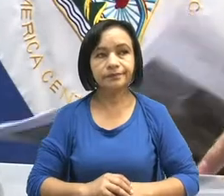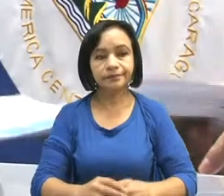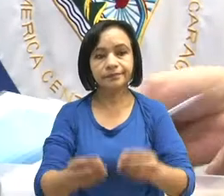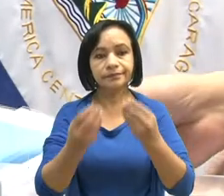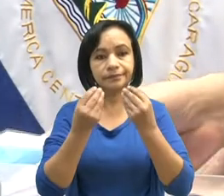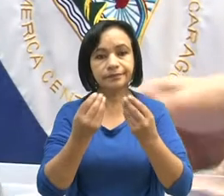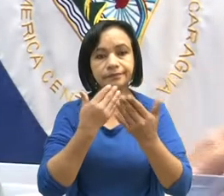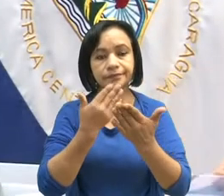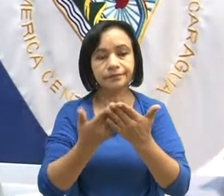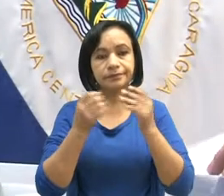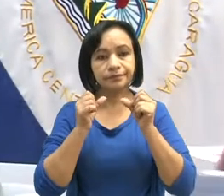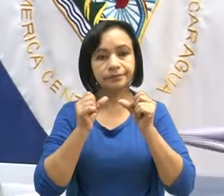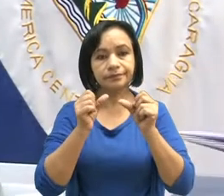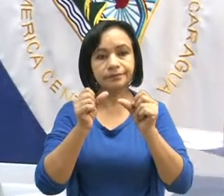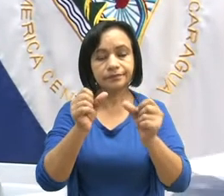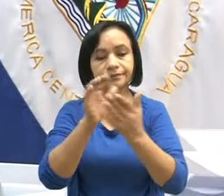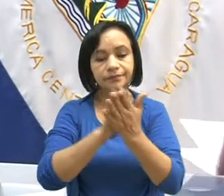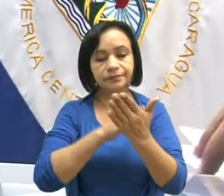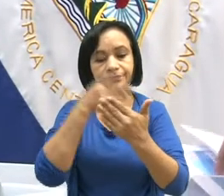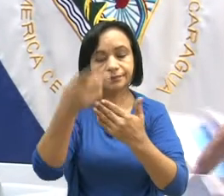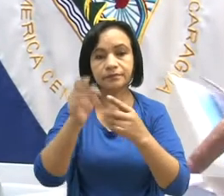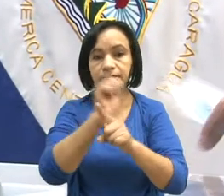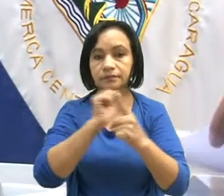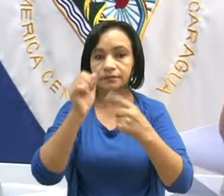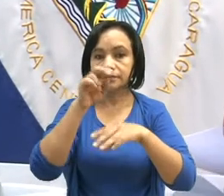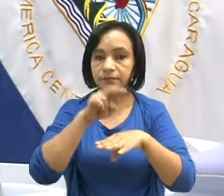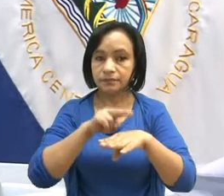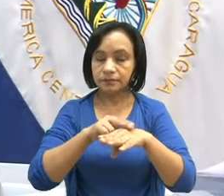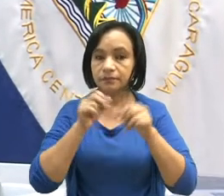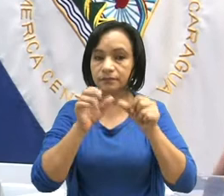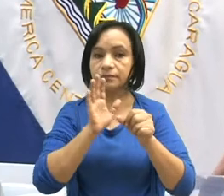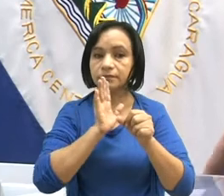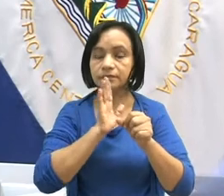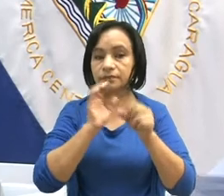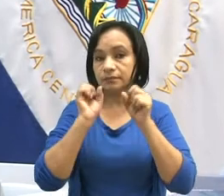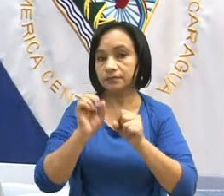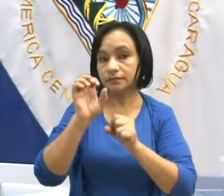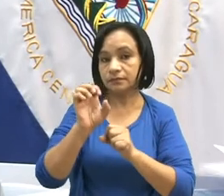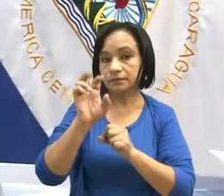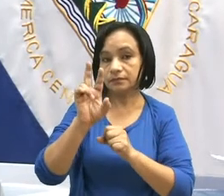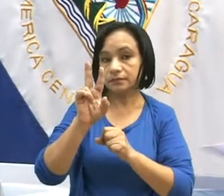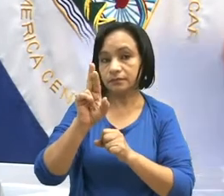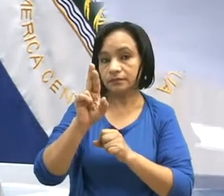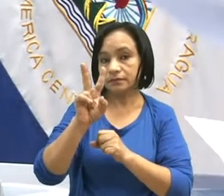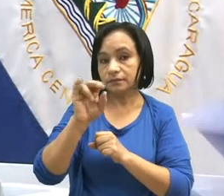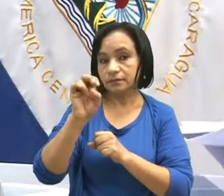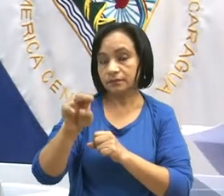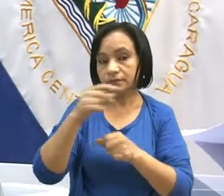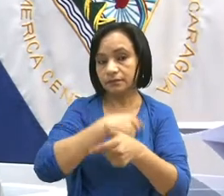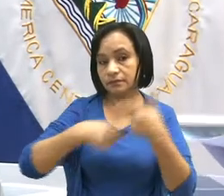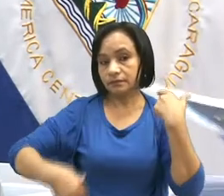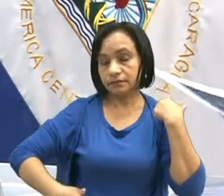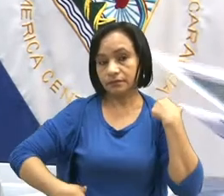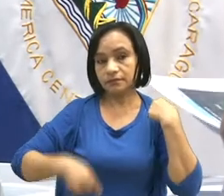Muchísimas gracias por continuar acompañándonos en su programa desde el Parlamento. Continuamos nuestra conversación con el compañero Ervin Barreda, presidente ejecutivo de ENACAL, y con